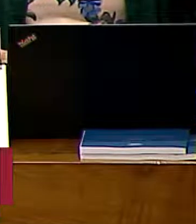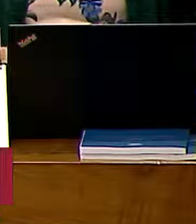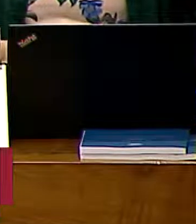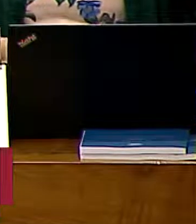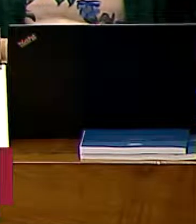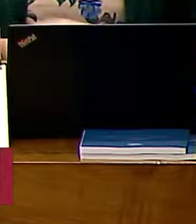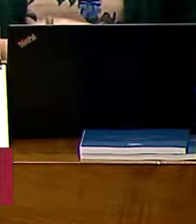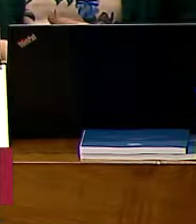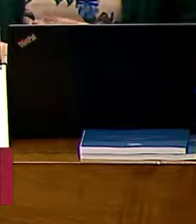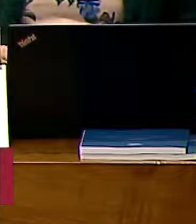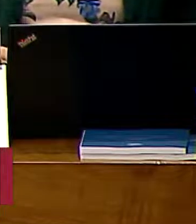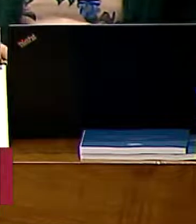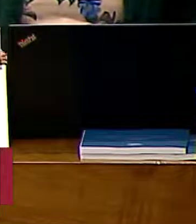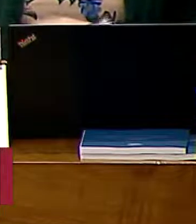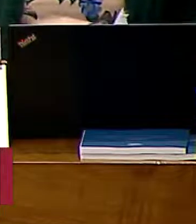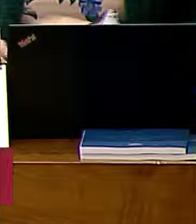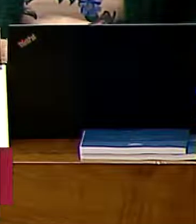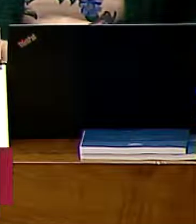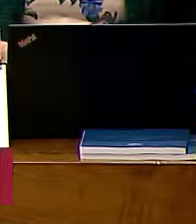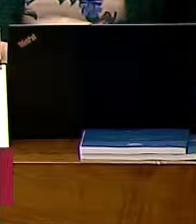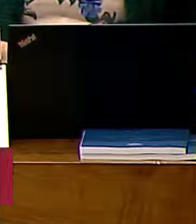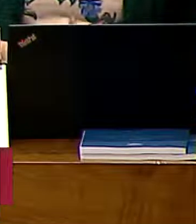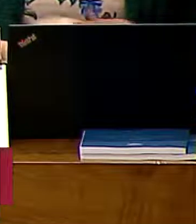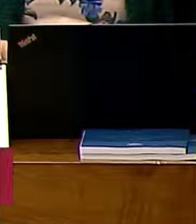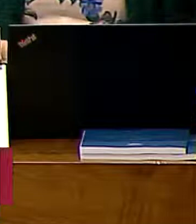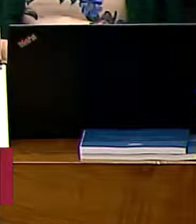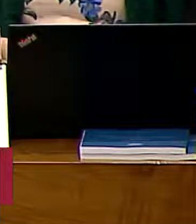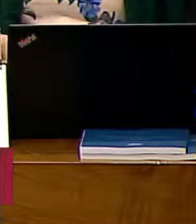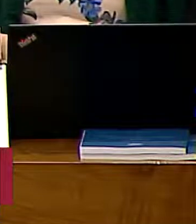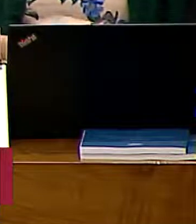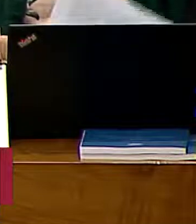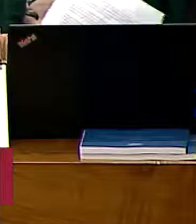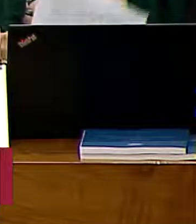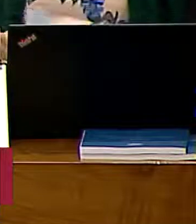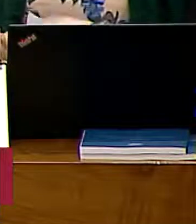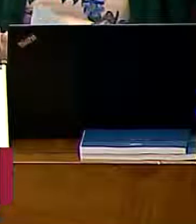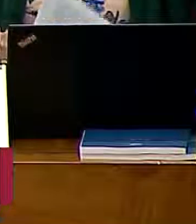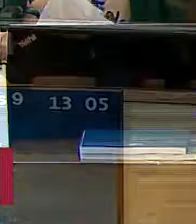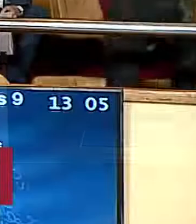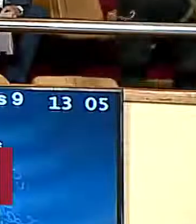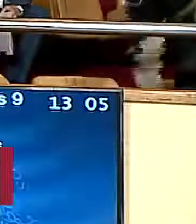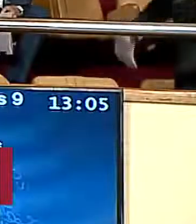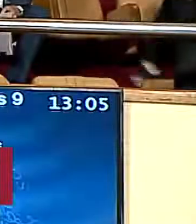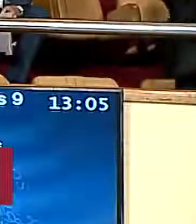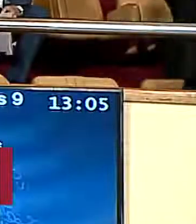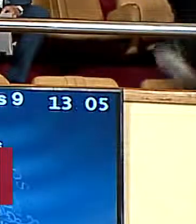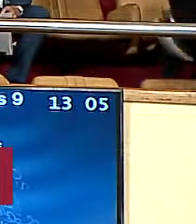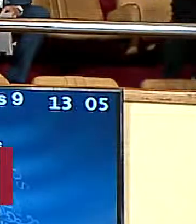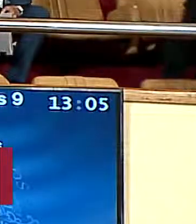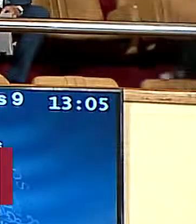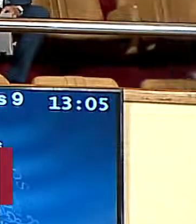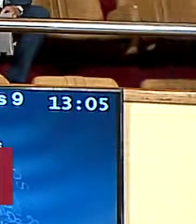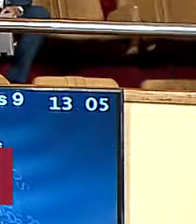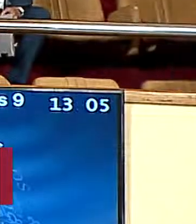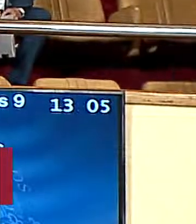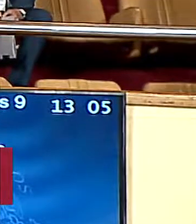miembro de la Cámara de los Lores y líder británico en asuntos de vivienda social, actualmente presidente del Comité de